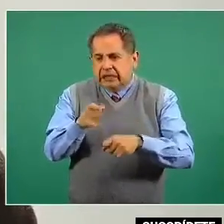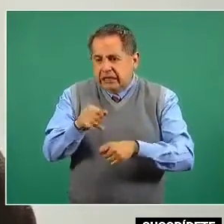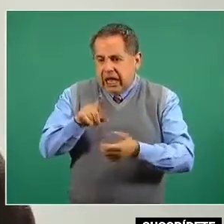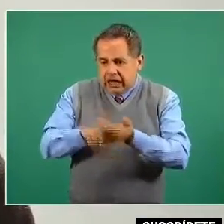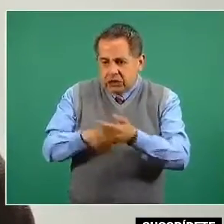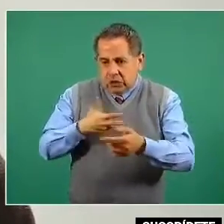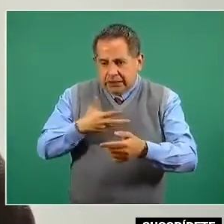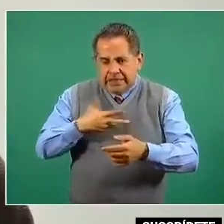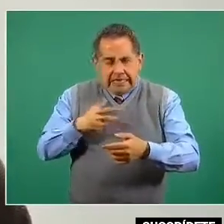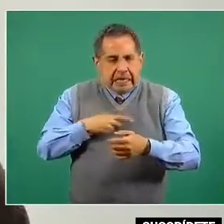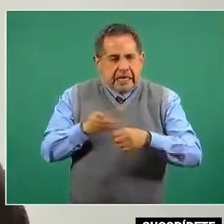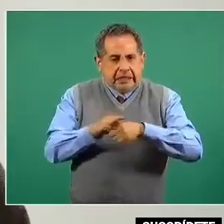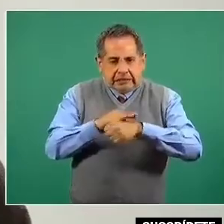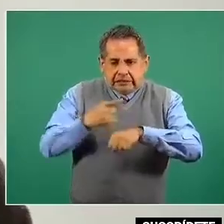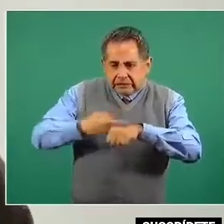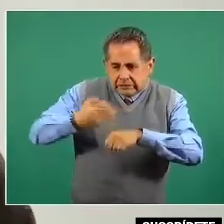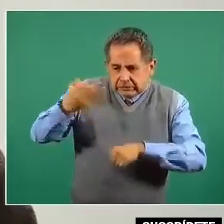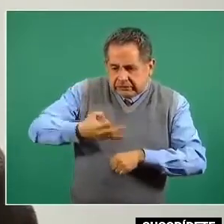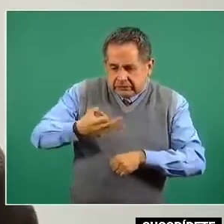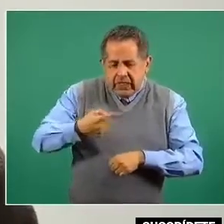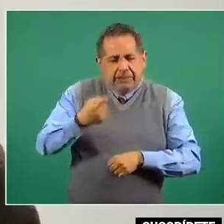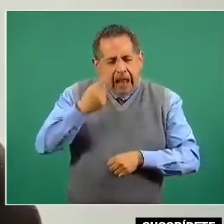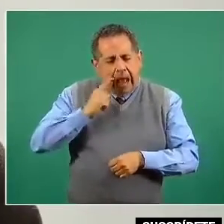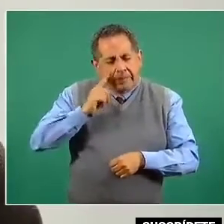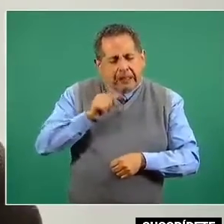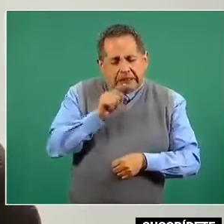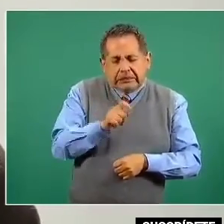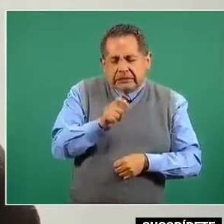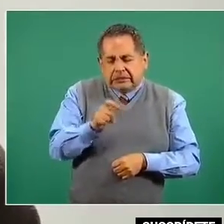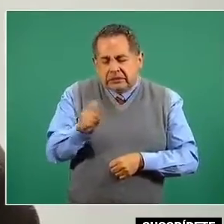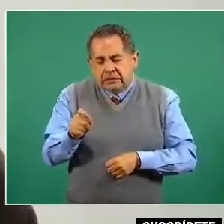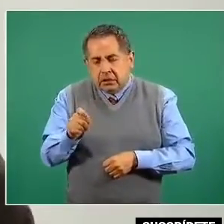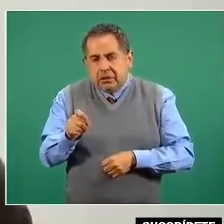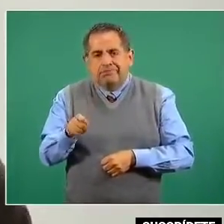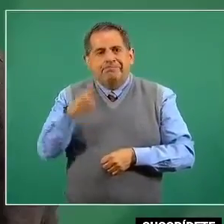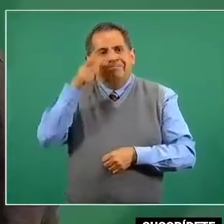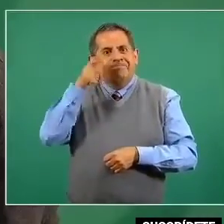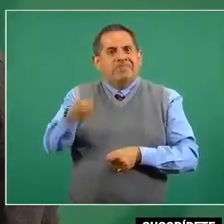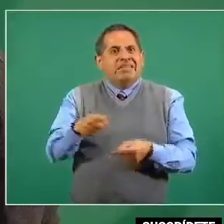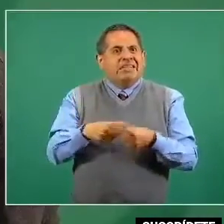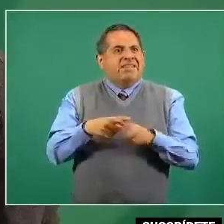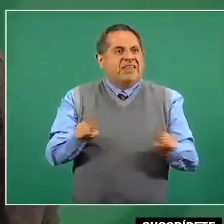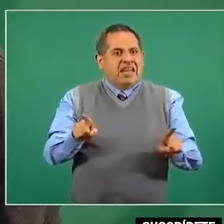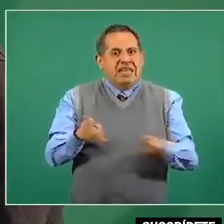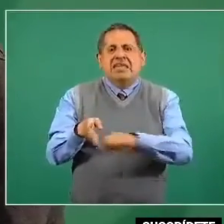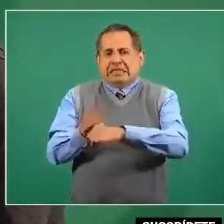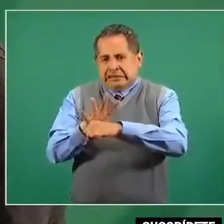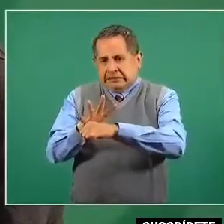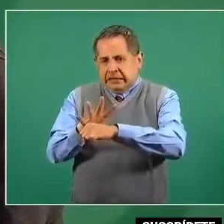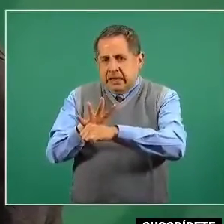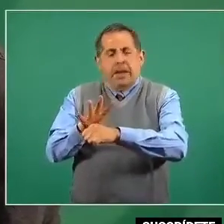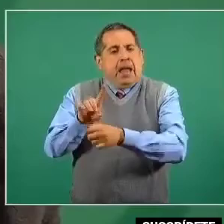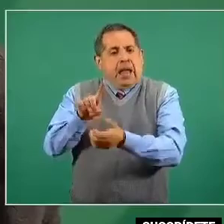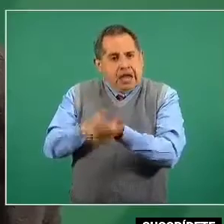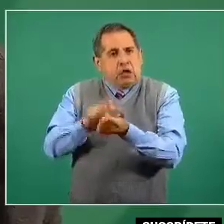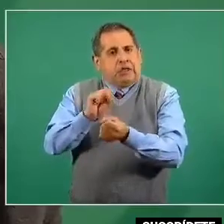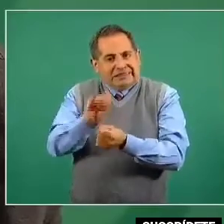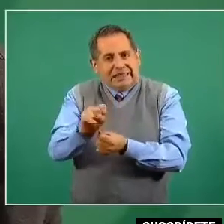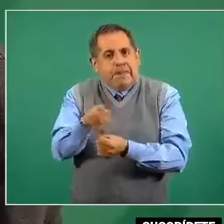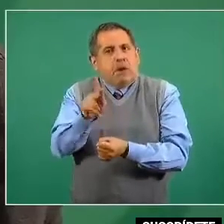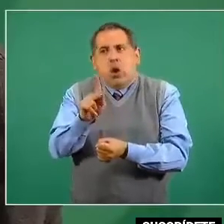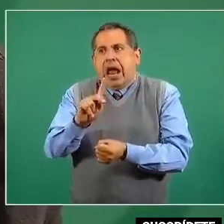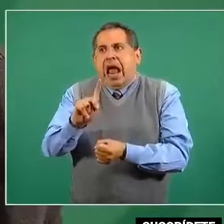quienes se confirmó mediante la secuenciación que tenían la nueva variante identificada. Cuando realizaron estas